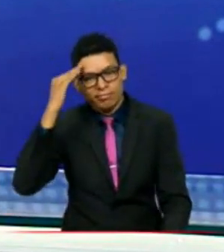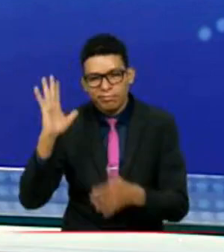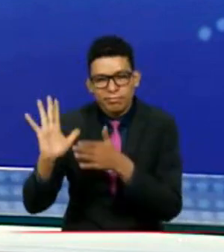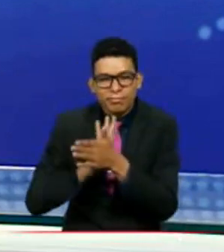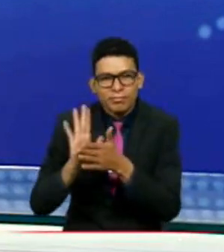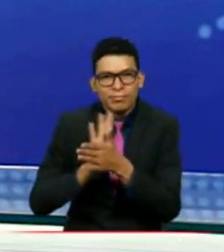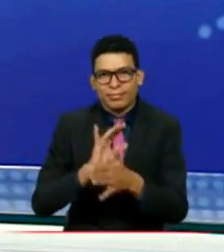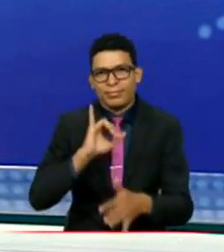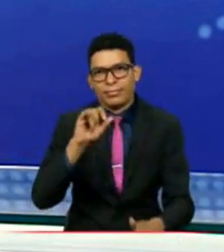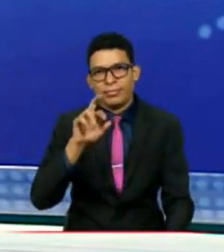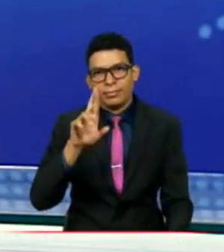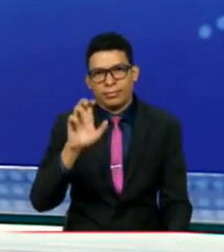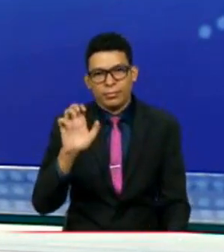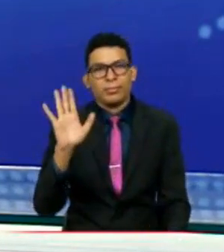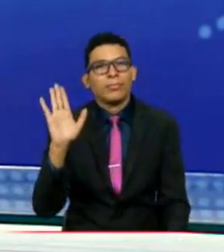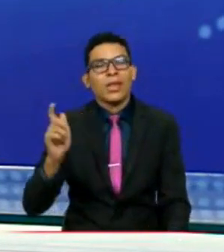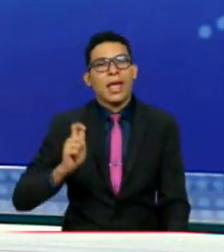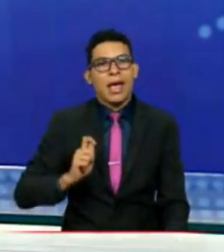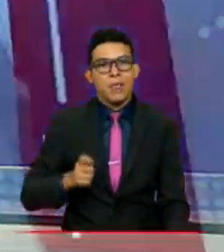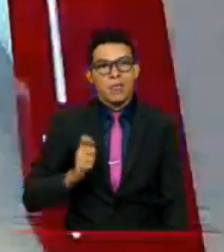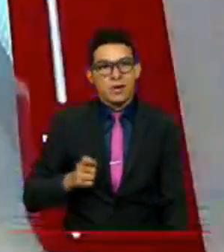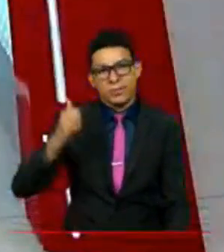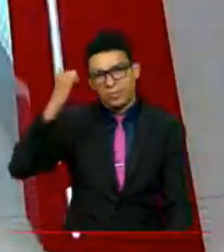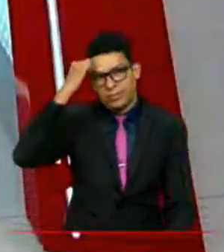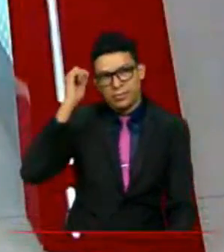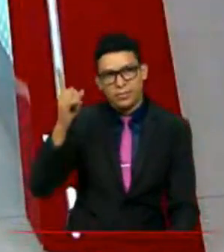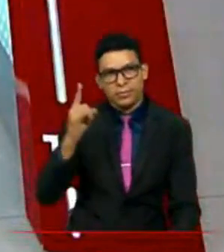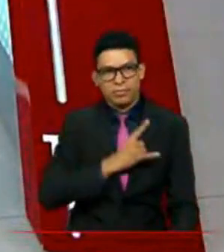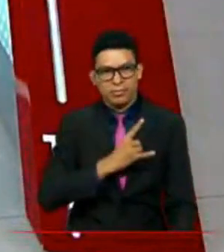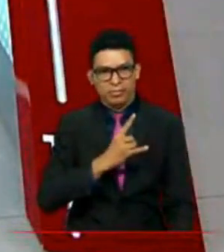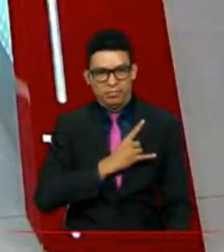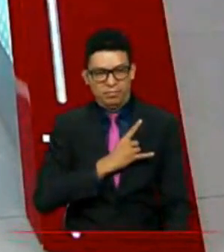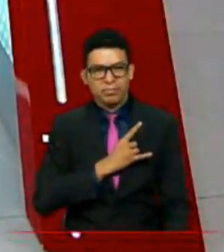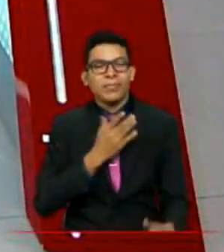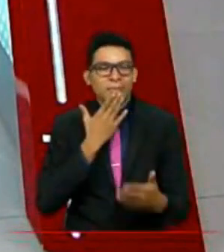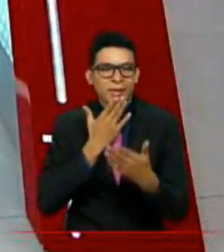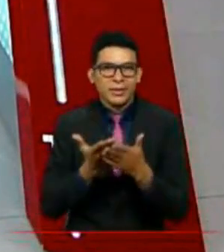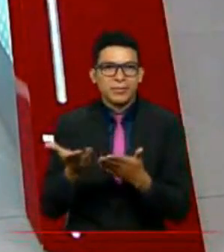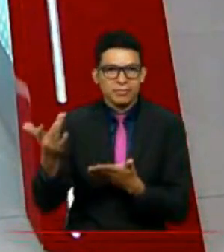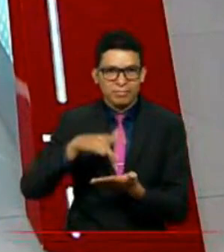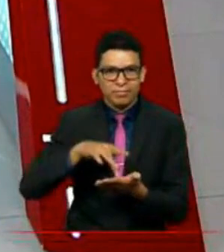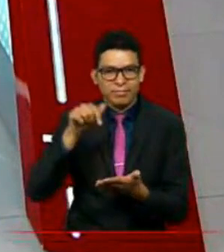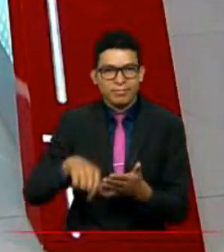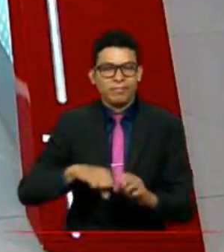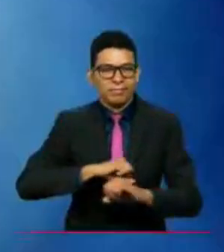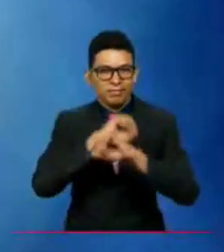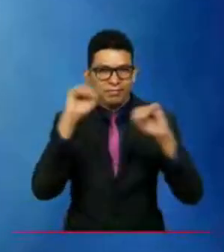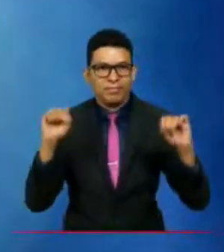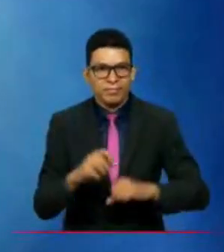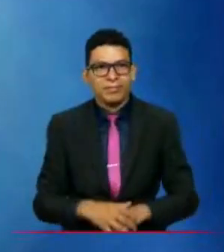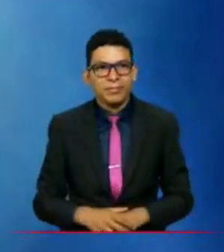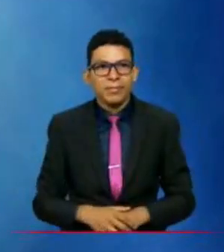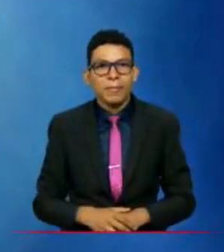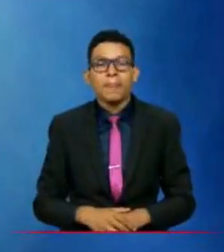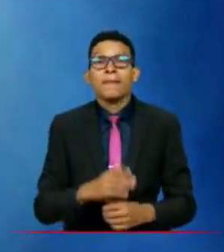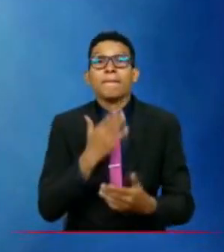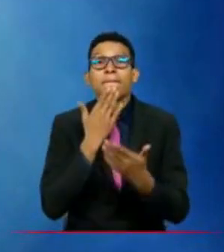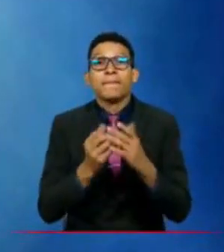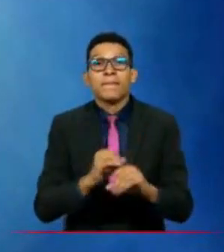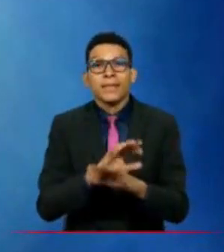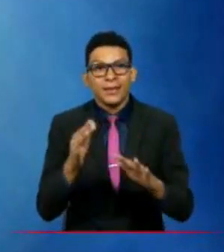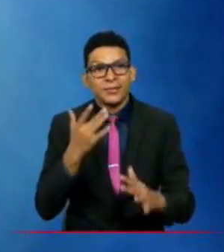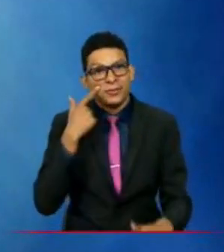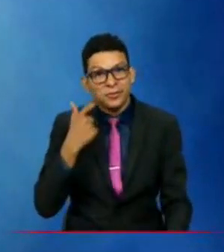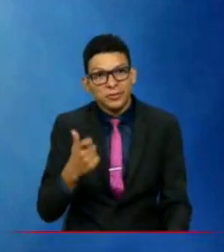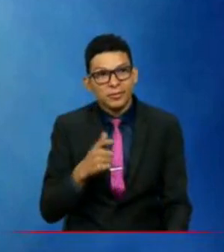acompaña Jorge Alberto Villegas él es abogado y docente universitario abogado Gracias por estar con nosotros esta mañana Buenos días ji encantado de